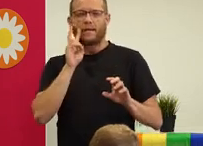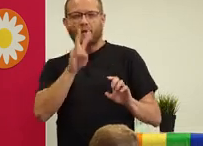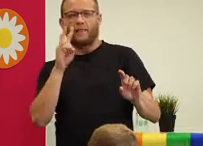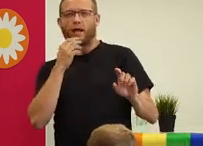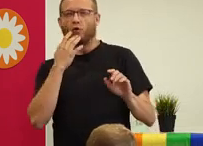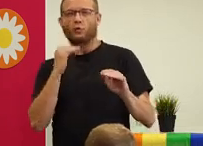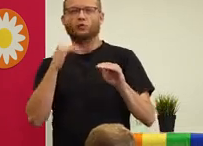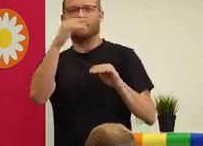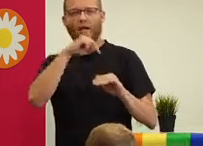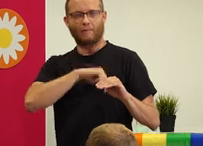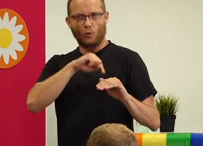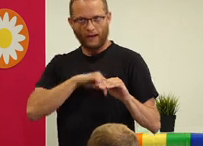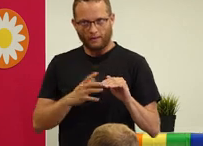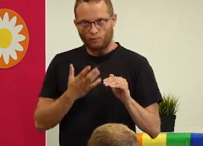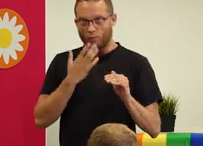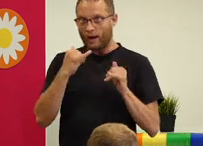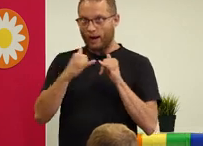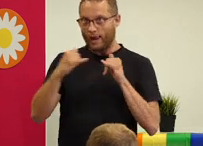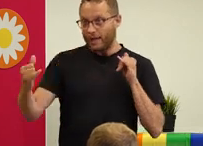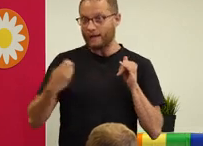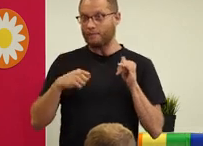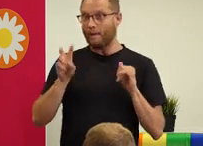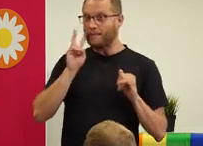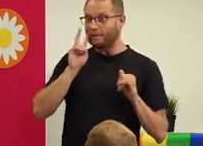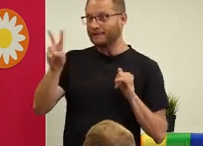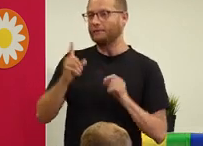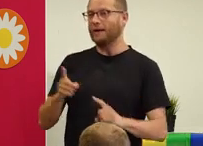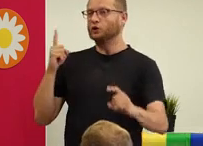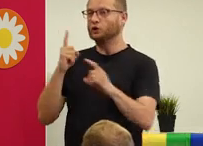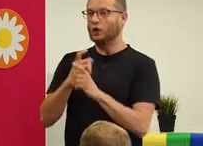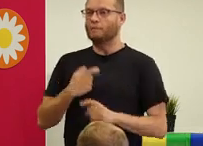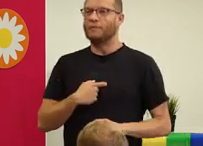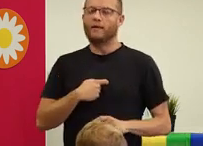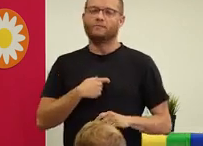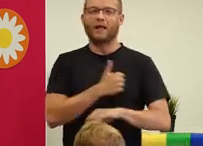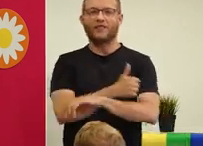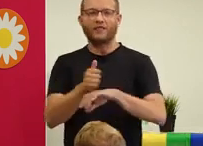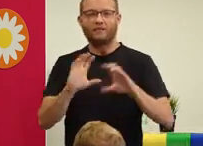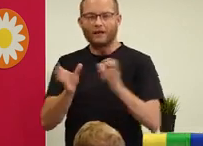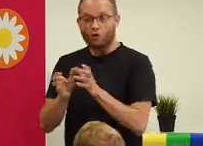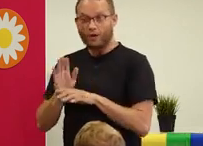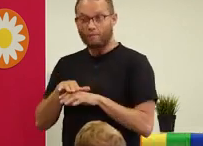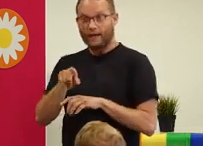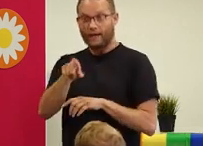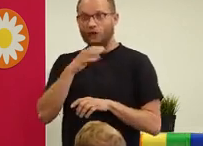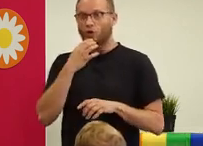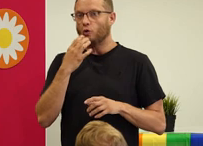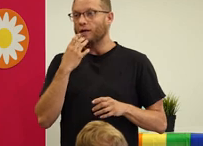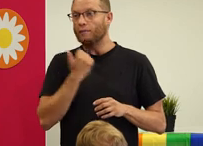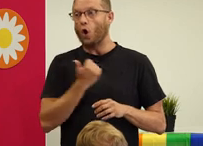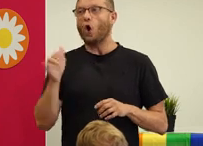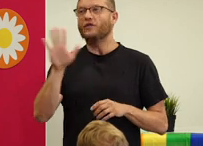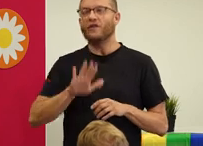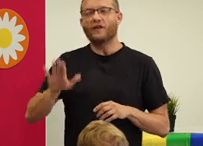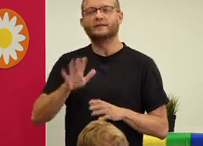de superioridad moral, muy en línea con la perspectiva del choque de civilizaciones. Es decir, para ellos